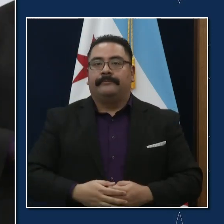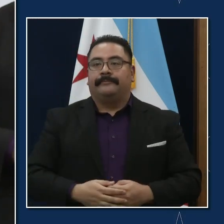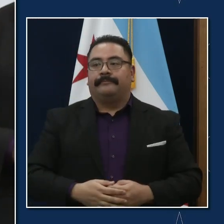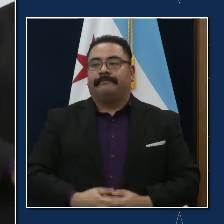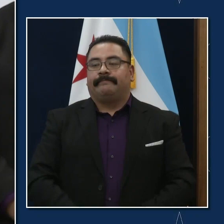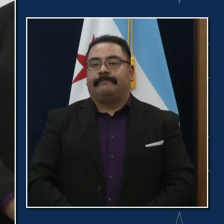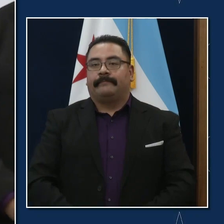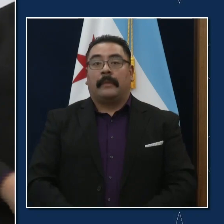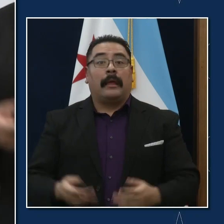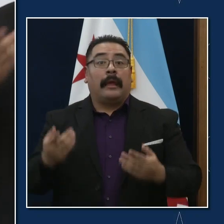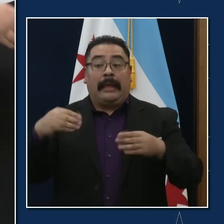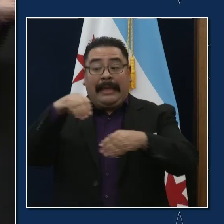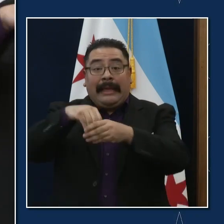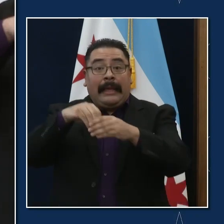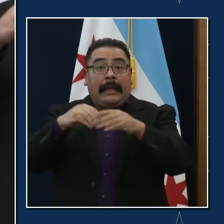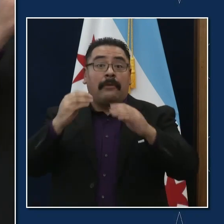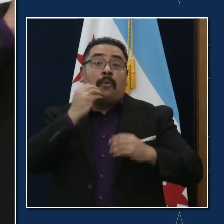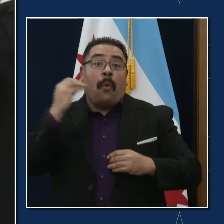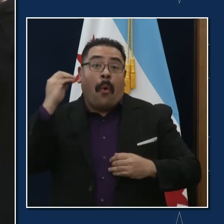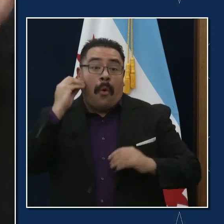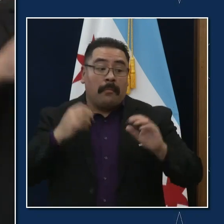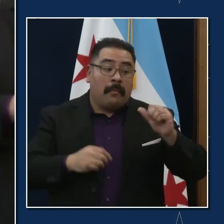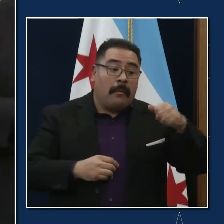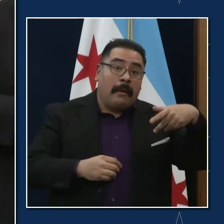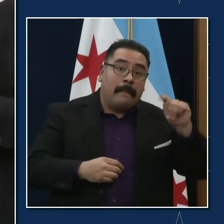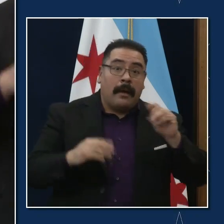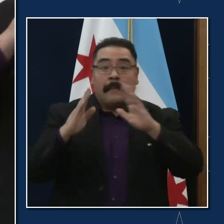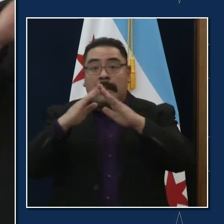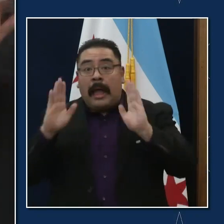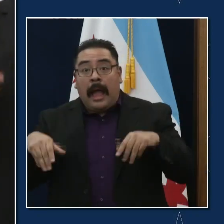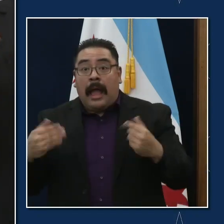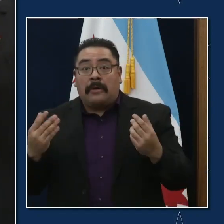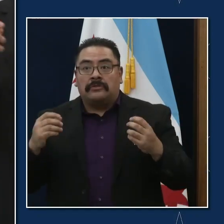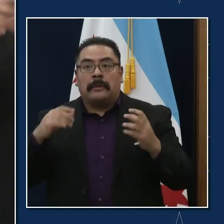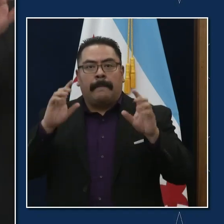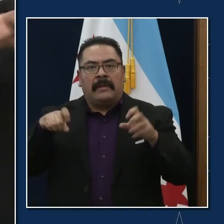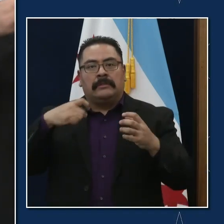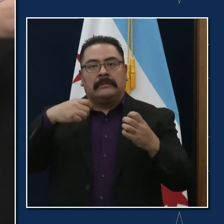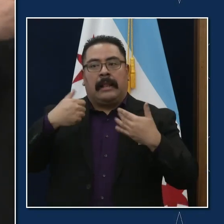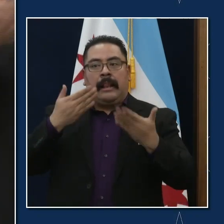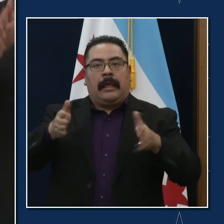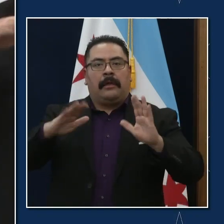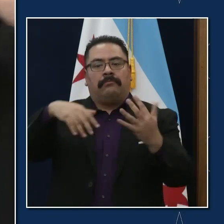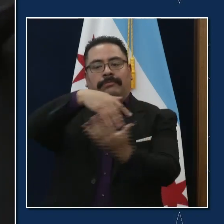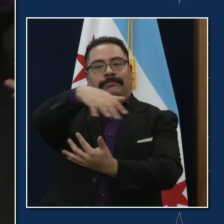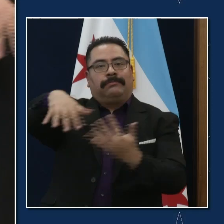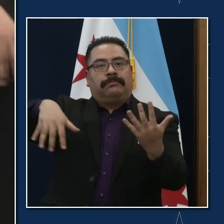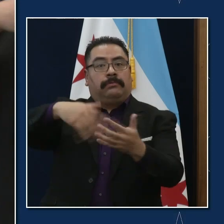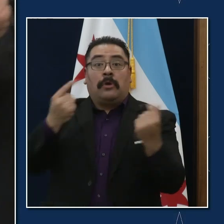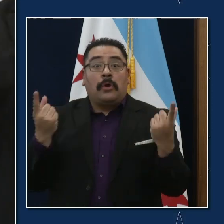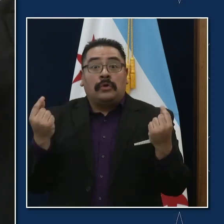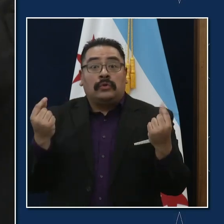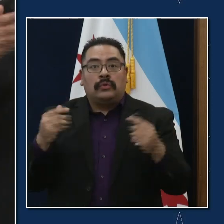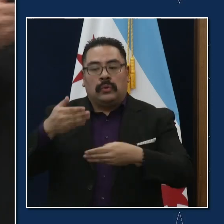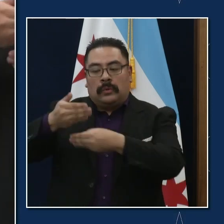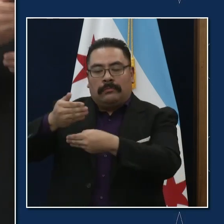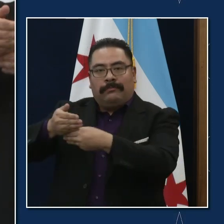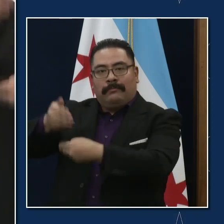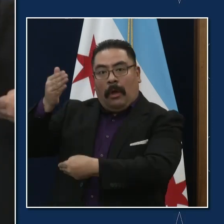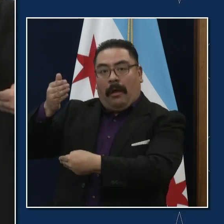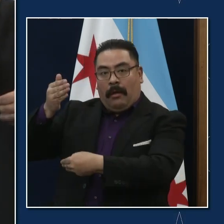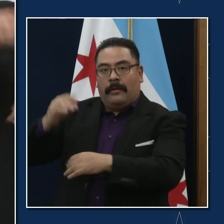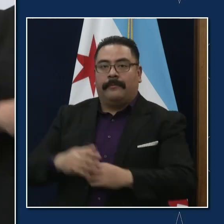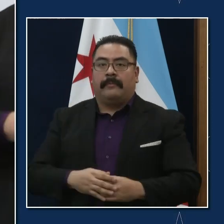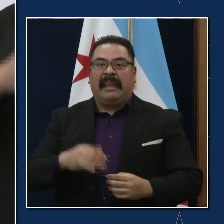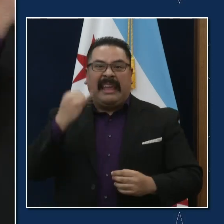Mejore la ventilación del hogar cuando se reúne en grupo, y esto es tan simple como abrir una ventana. Si está buscando una manera fácil de vacunarse